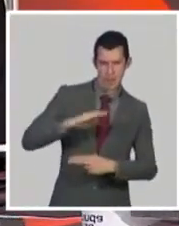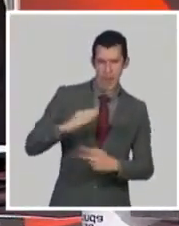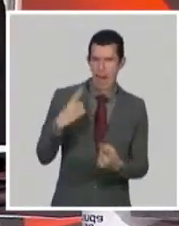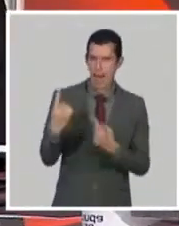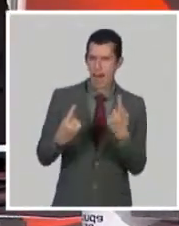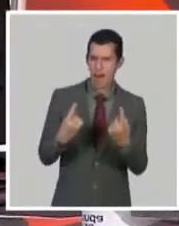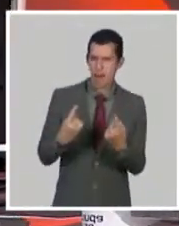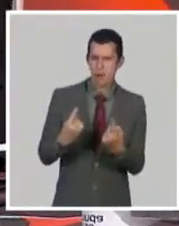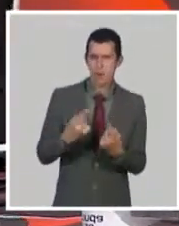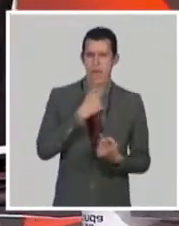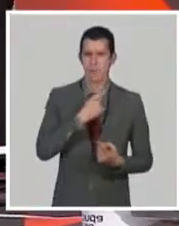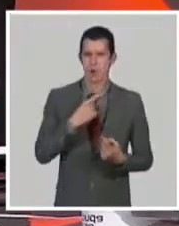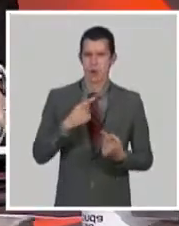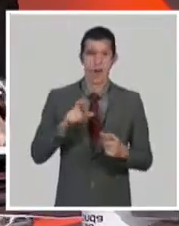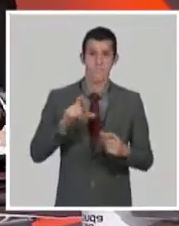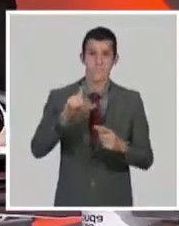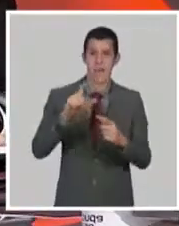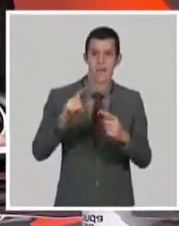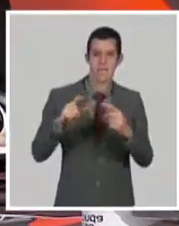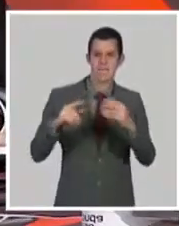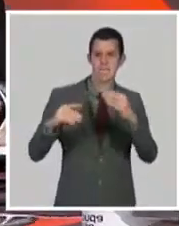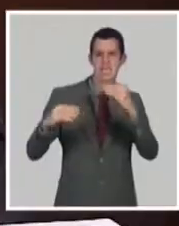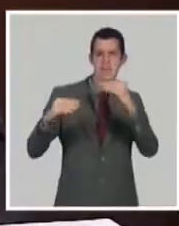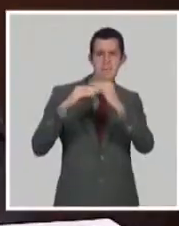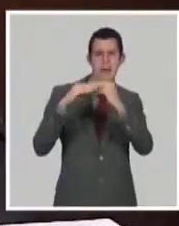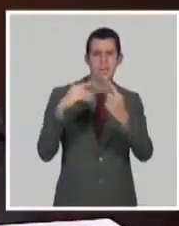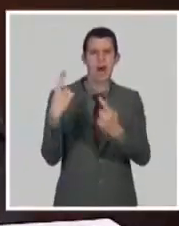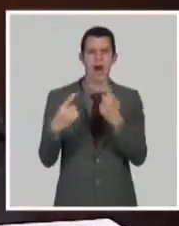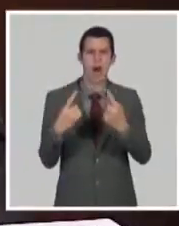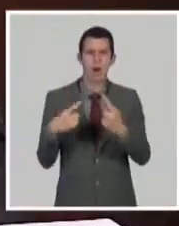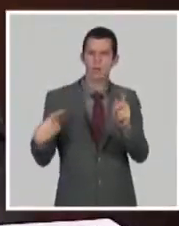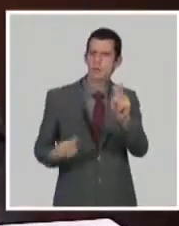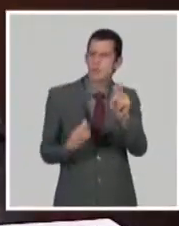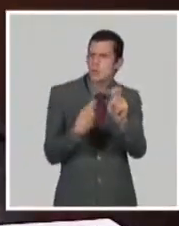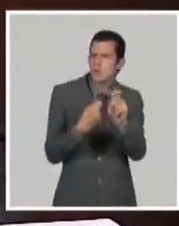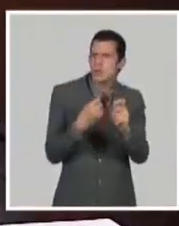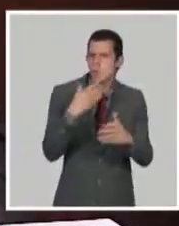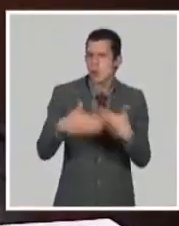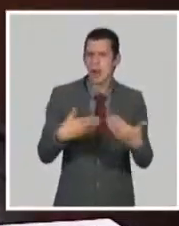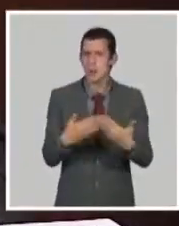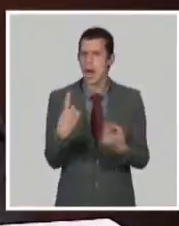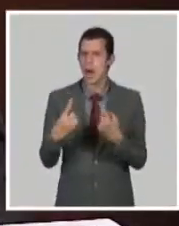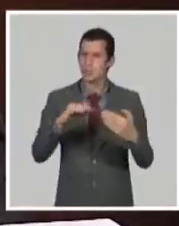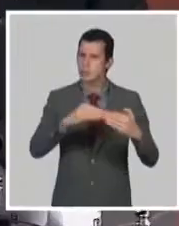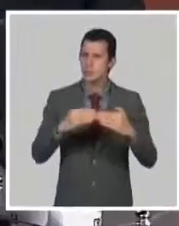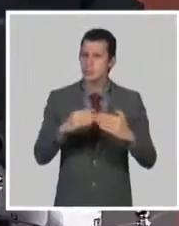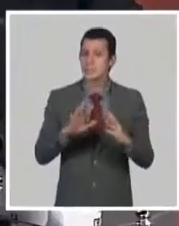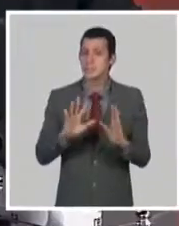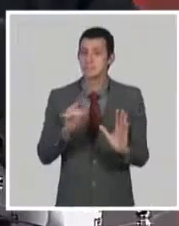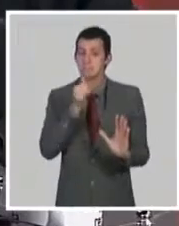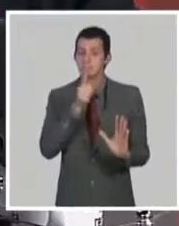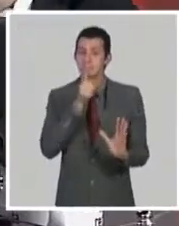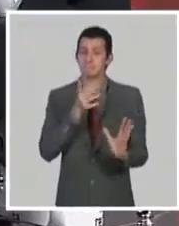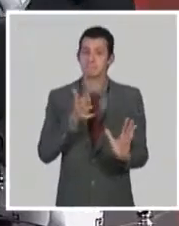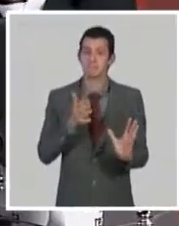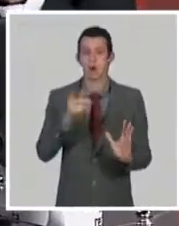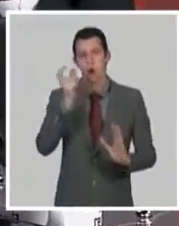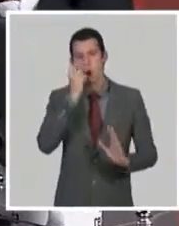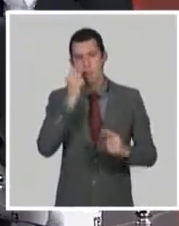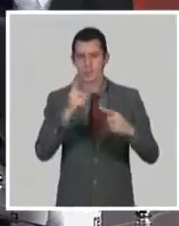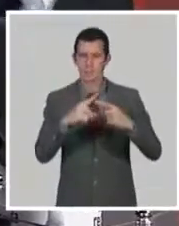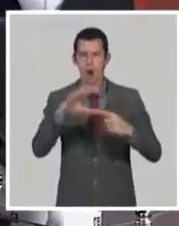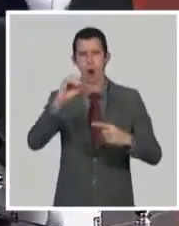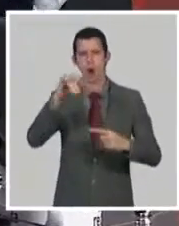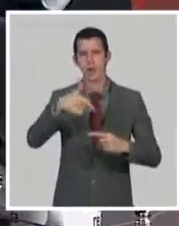estos candidatos vacunales. Por eso me gustaría que el doctor Ojito, director del Centro de Inmunología Molecular, nos hablara de esa